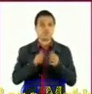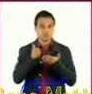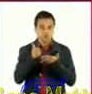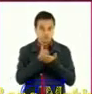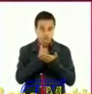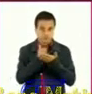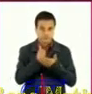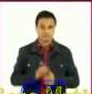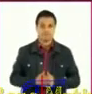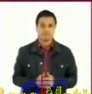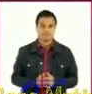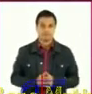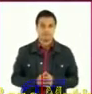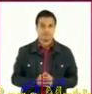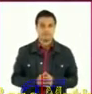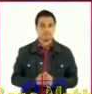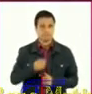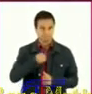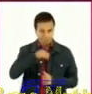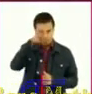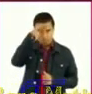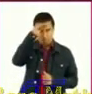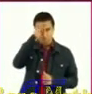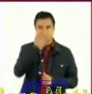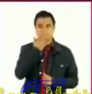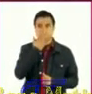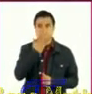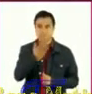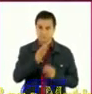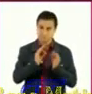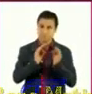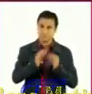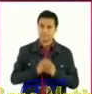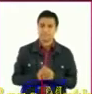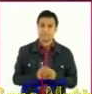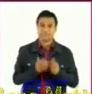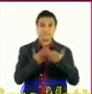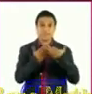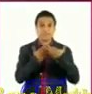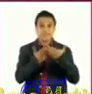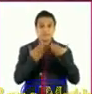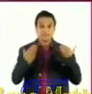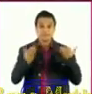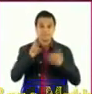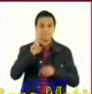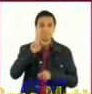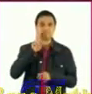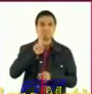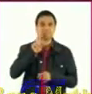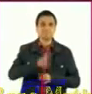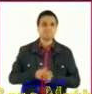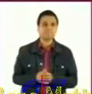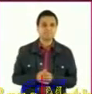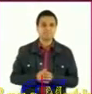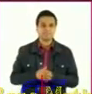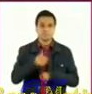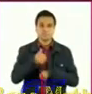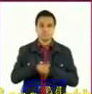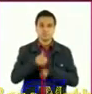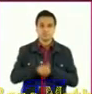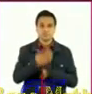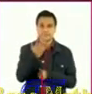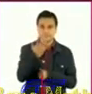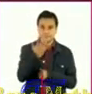azul. Me parece muy adecuado los tiempos. Y ahora vamos a ver los de elaborar separador de